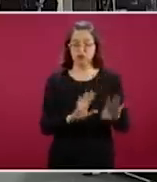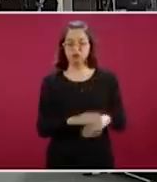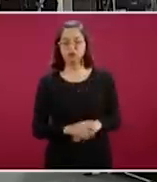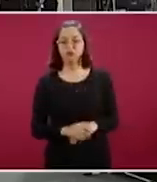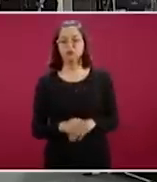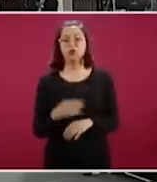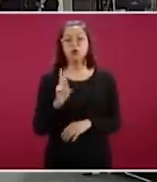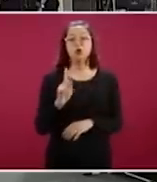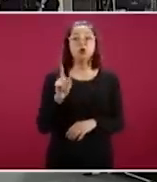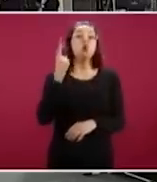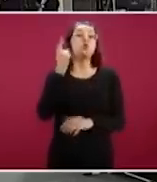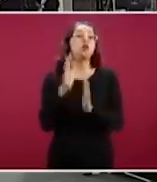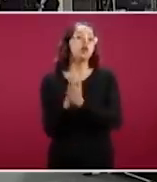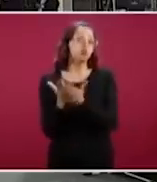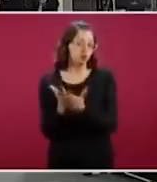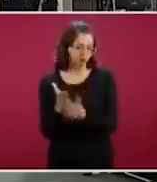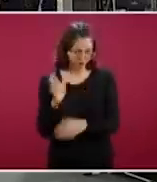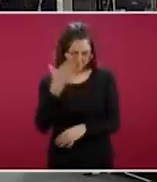Ese libro,